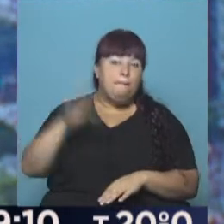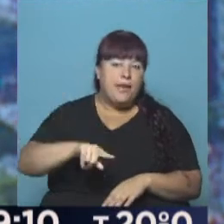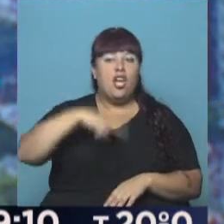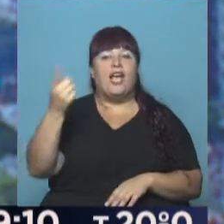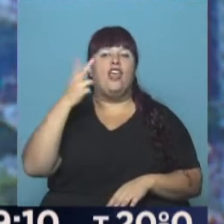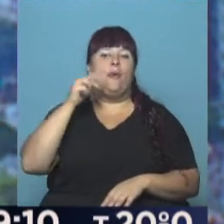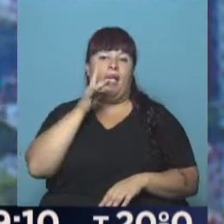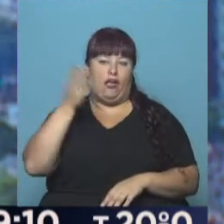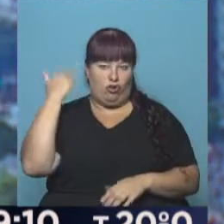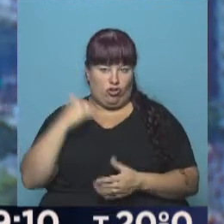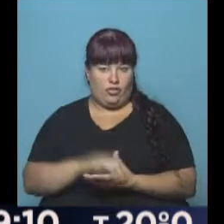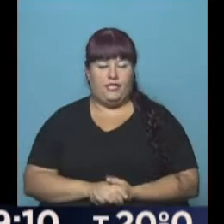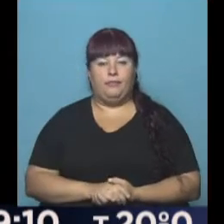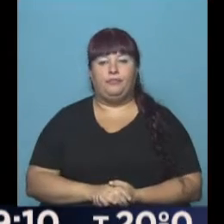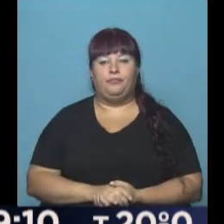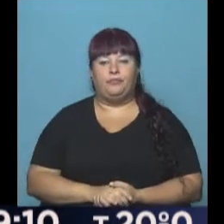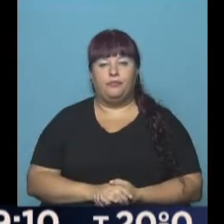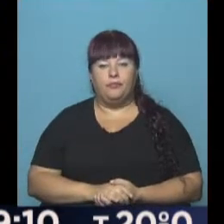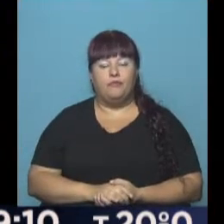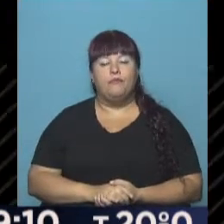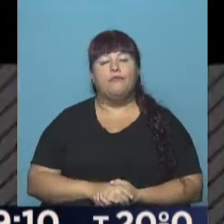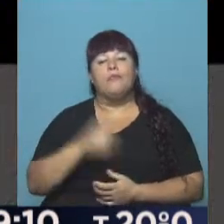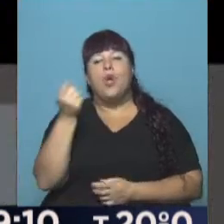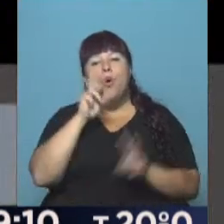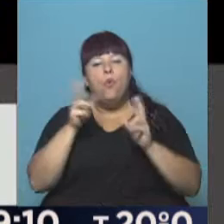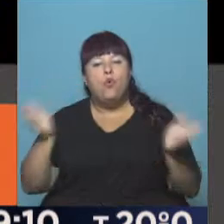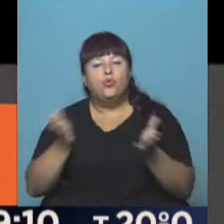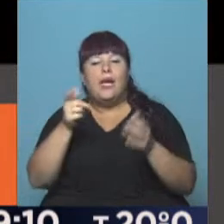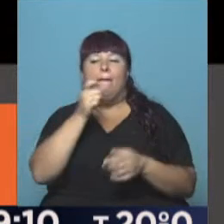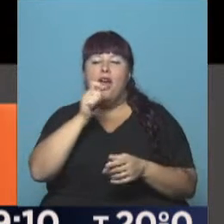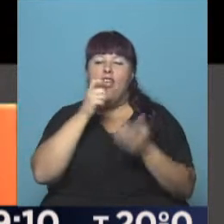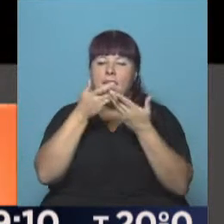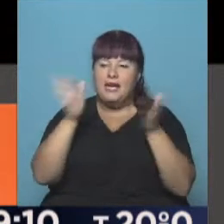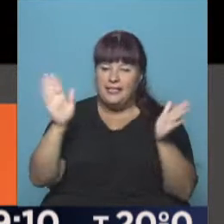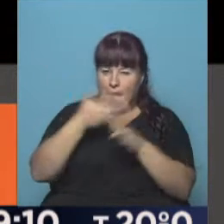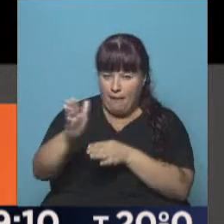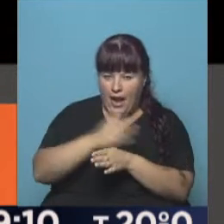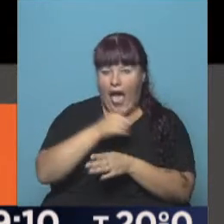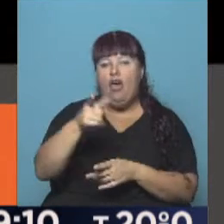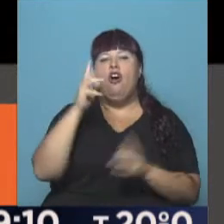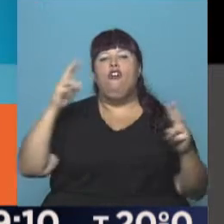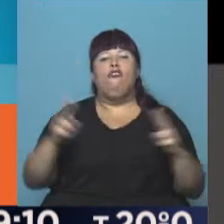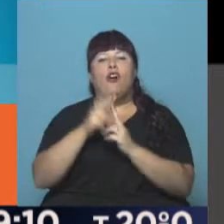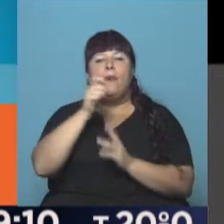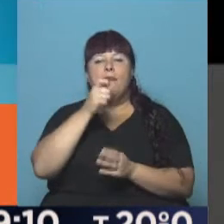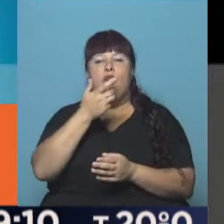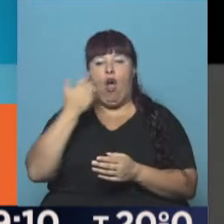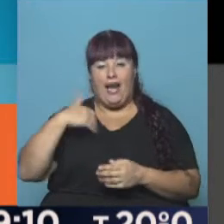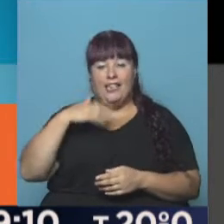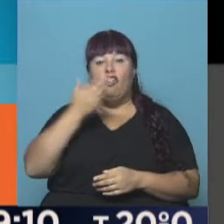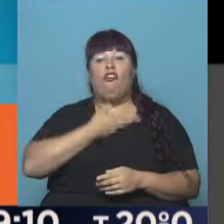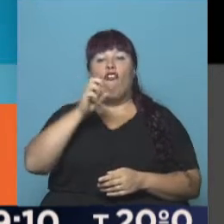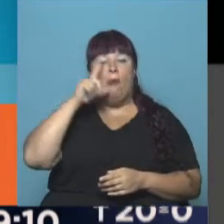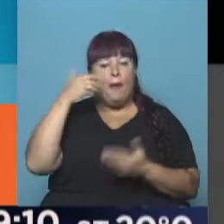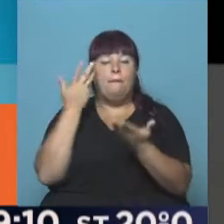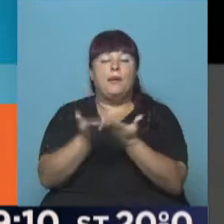en el año 2014. Con la intención de fomentar un periodismo independiente, el Foro de Periodismo Argentino, FOPEA, presentó el